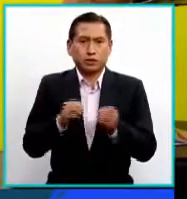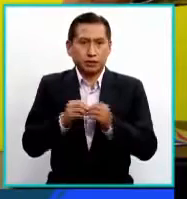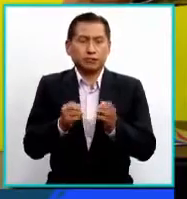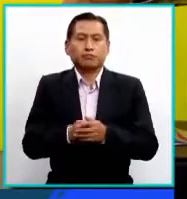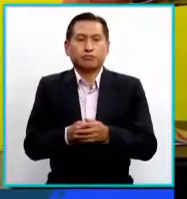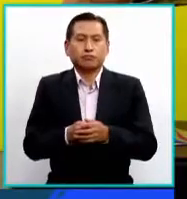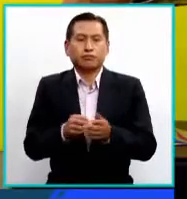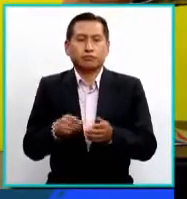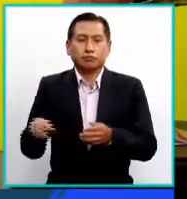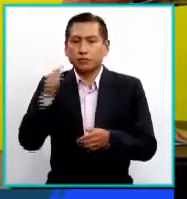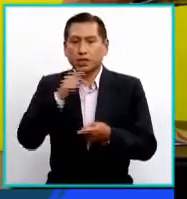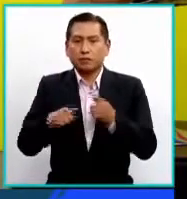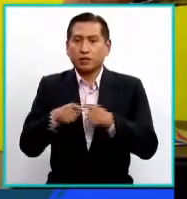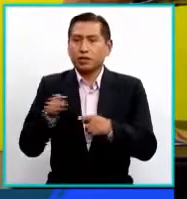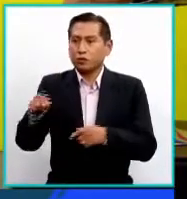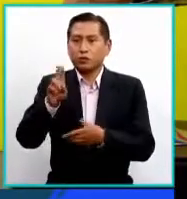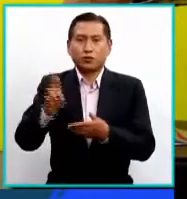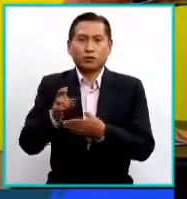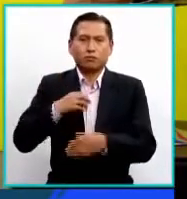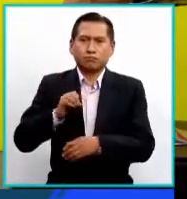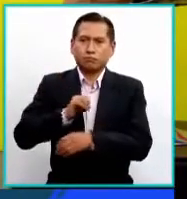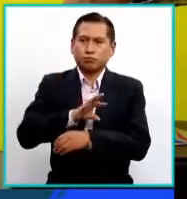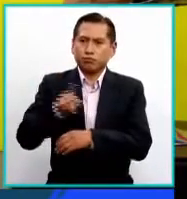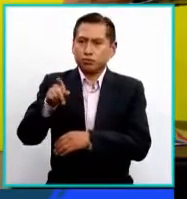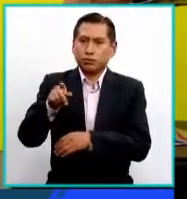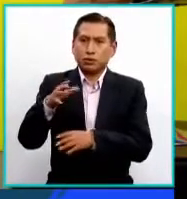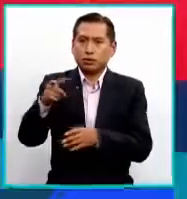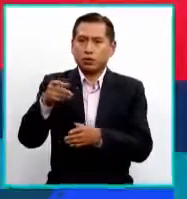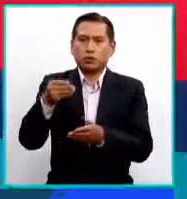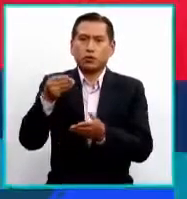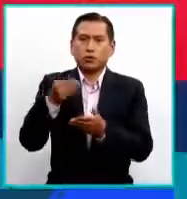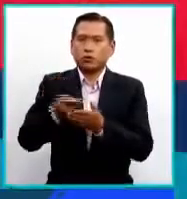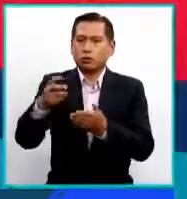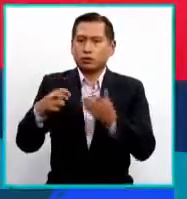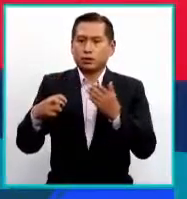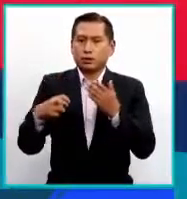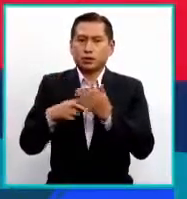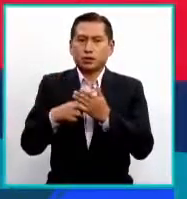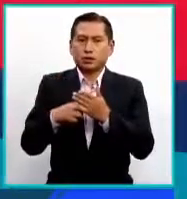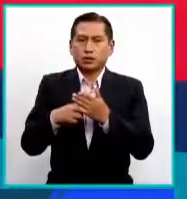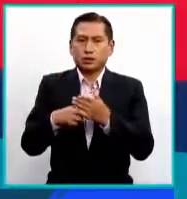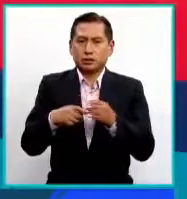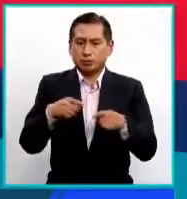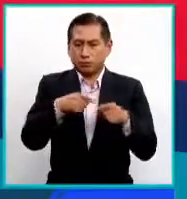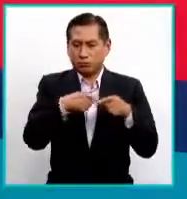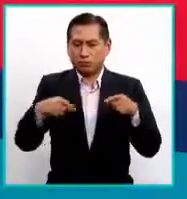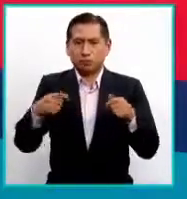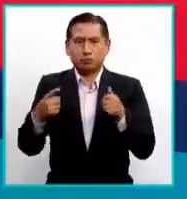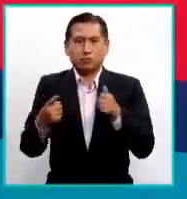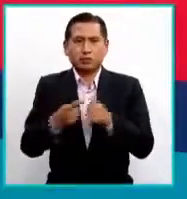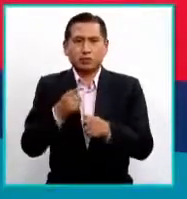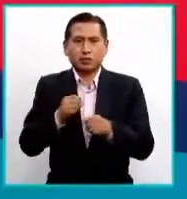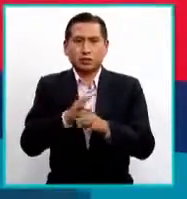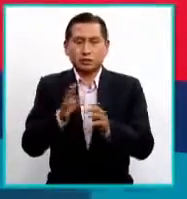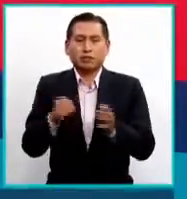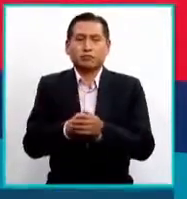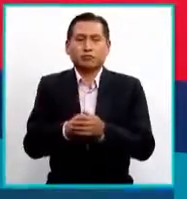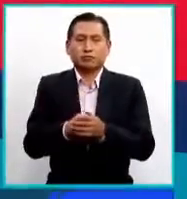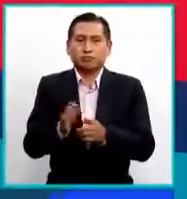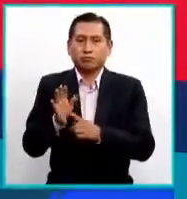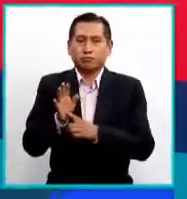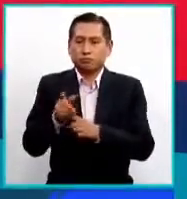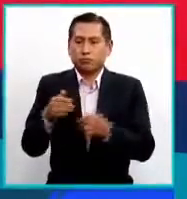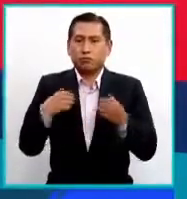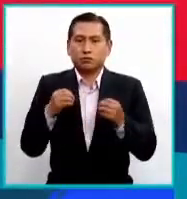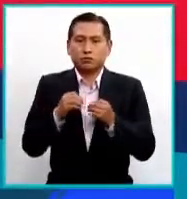ajá, avisé a mis amigas de la universidad y ellas se encargaron de comprar las entradas de la primera fila, así como, y claro, presentaron a